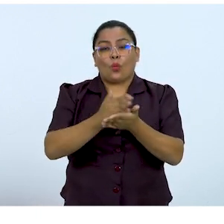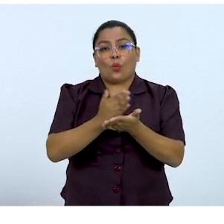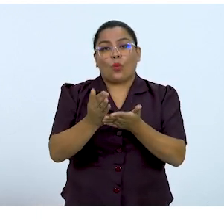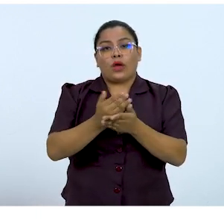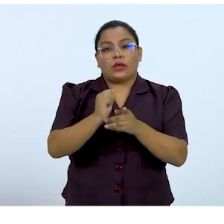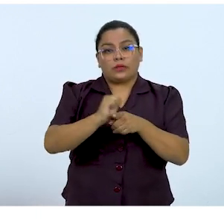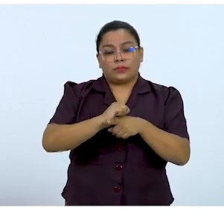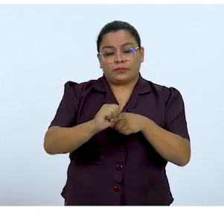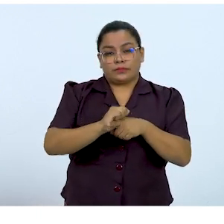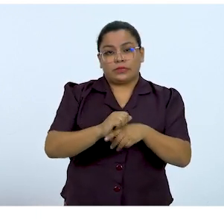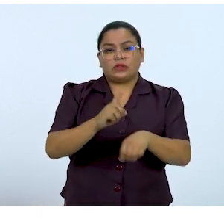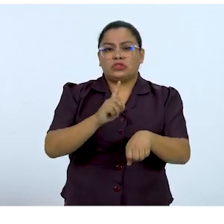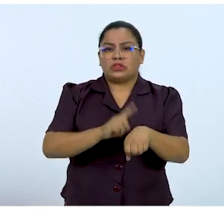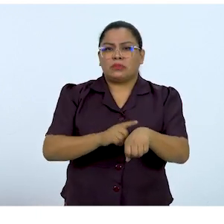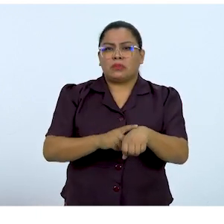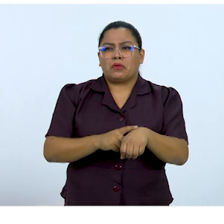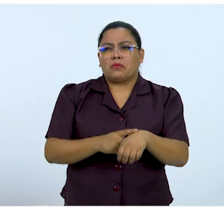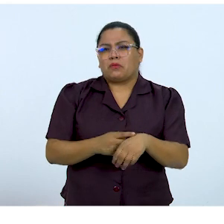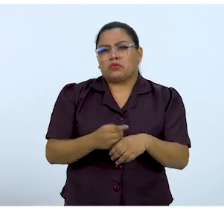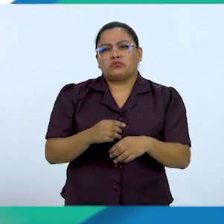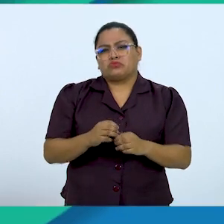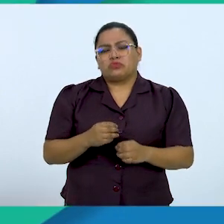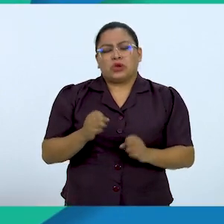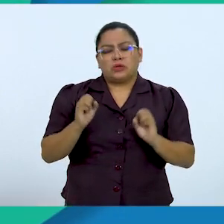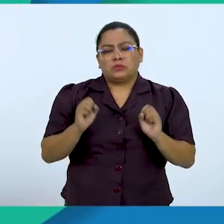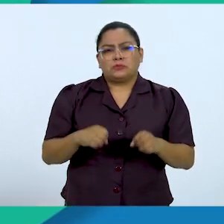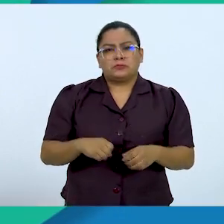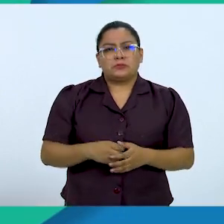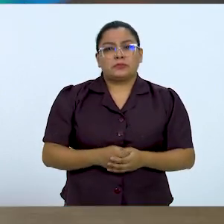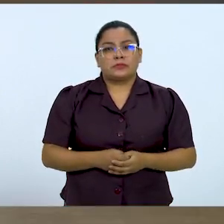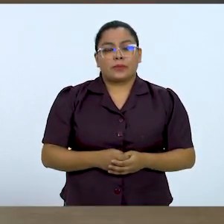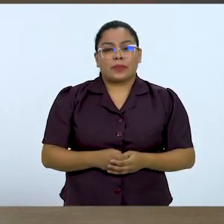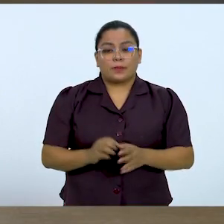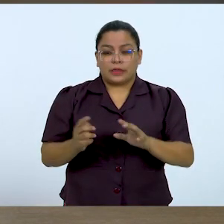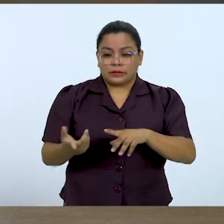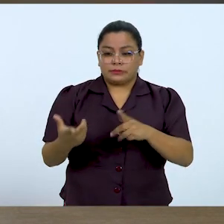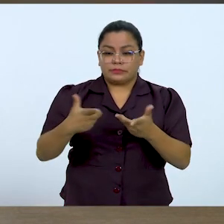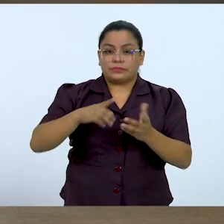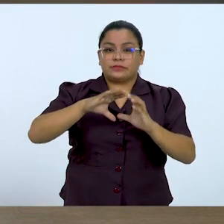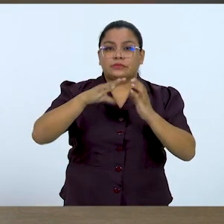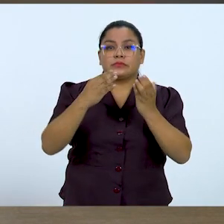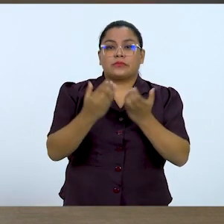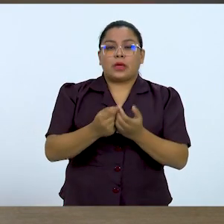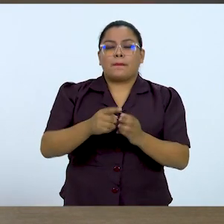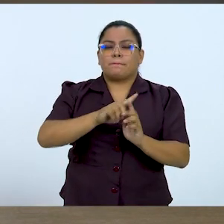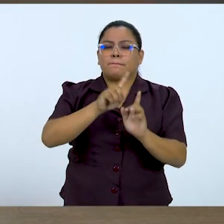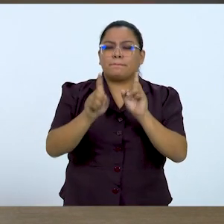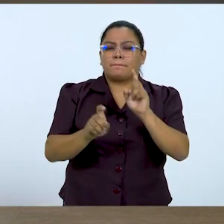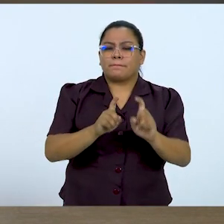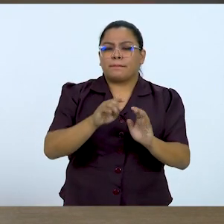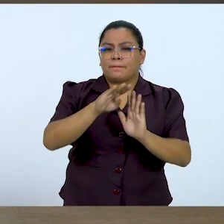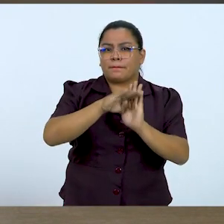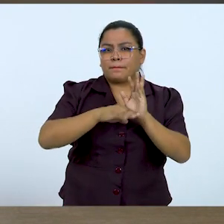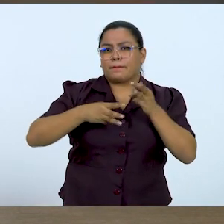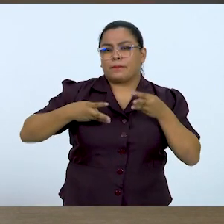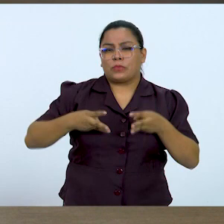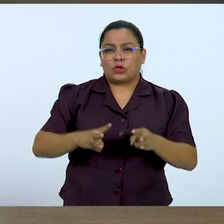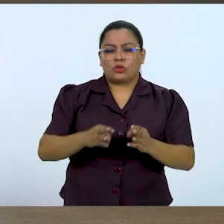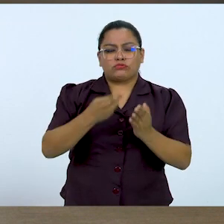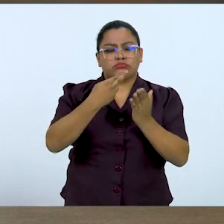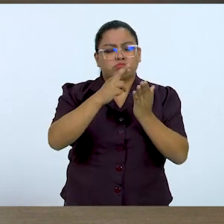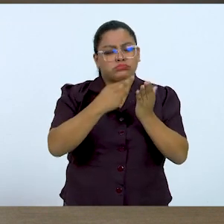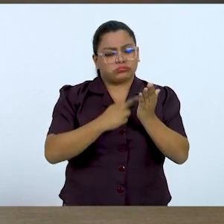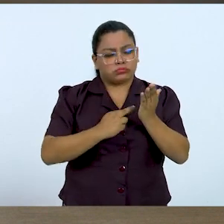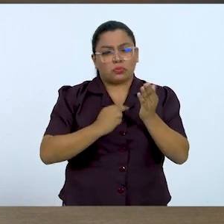se alcanzan a finalizar pueden ser opcionales. Para preparar una clase debes consultar la guía